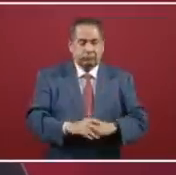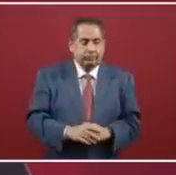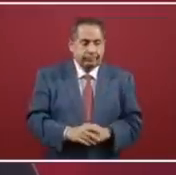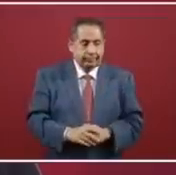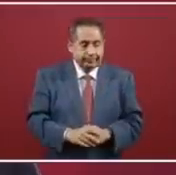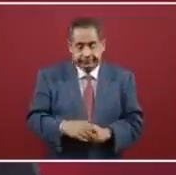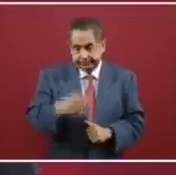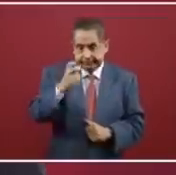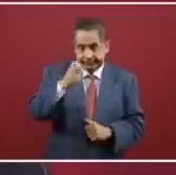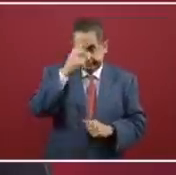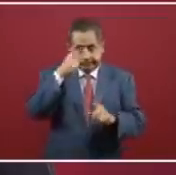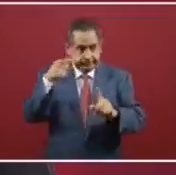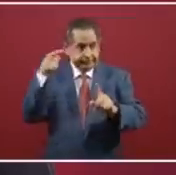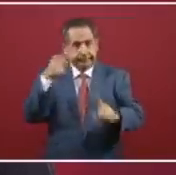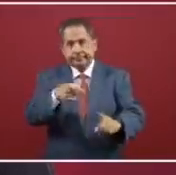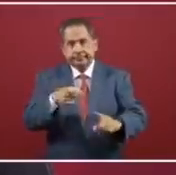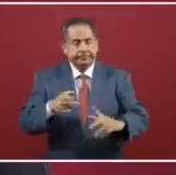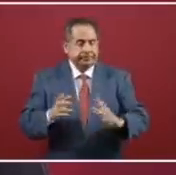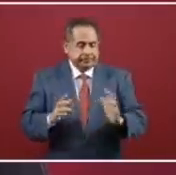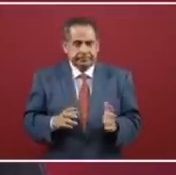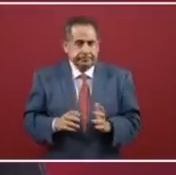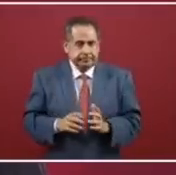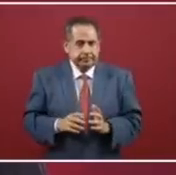ese es el fin